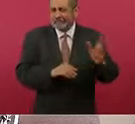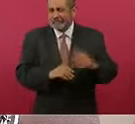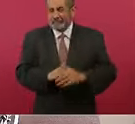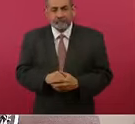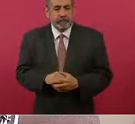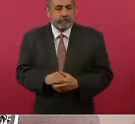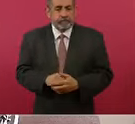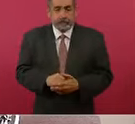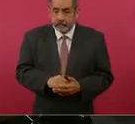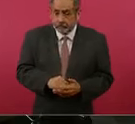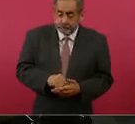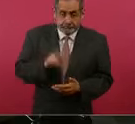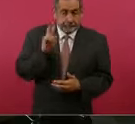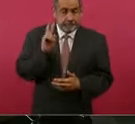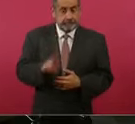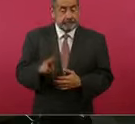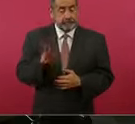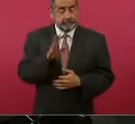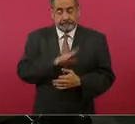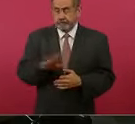Y aunque parece increíble,